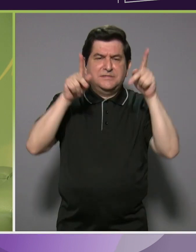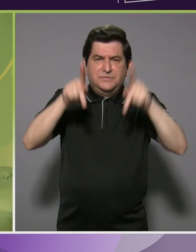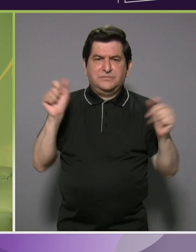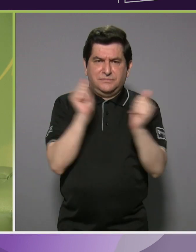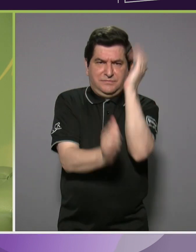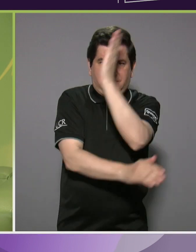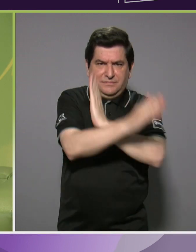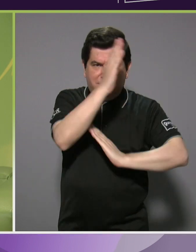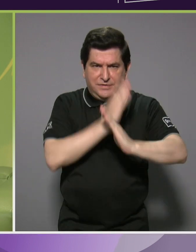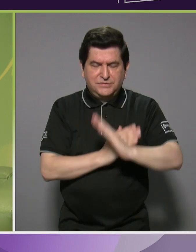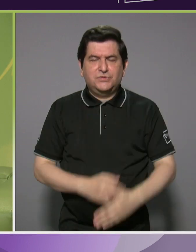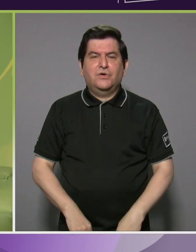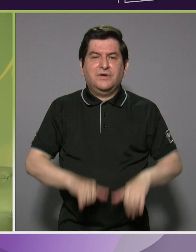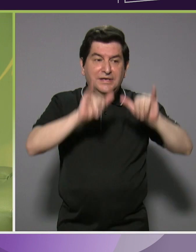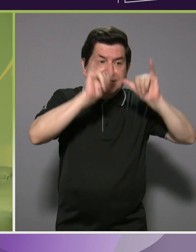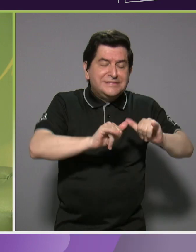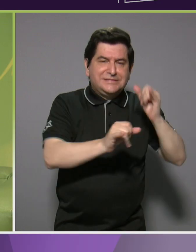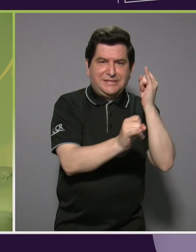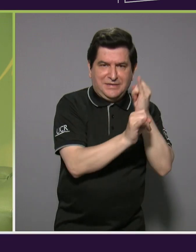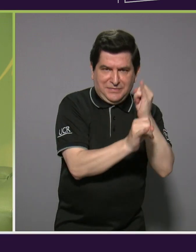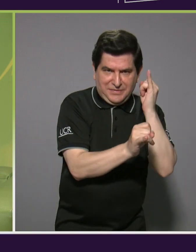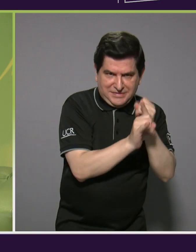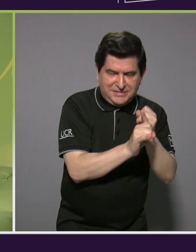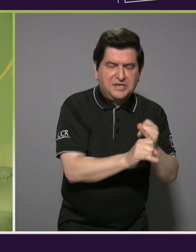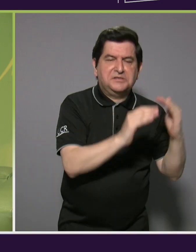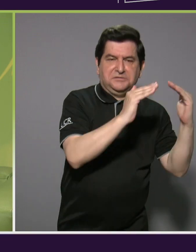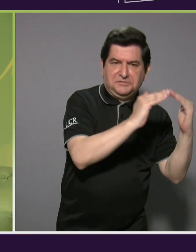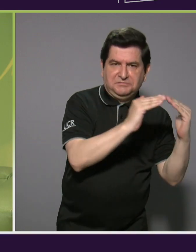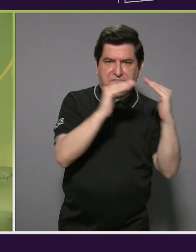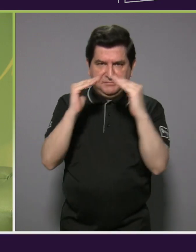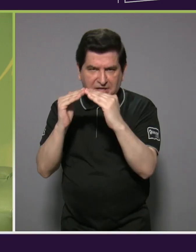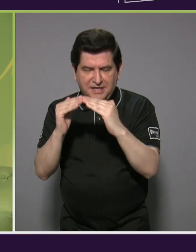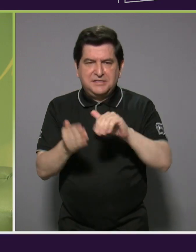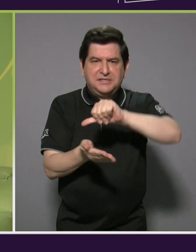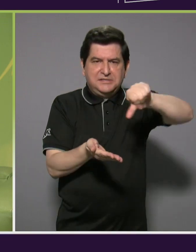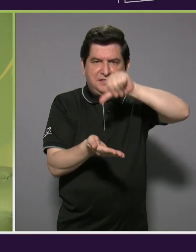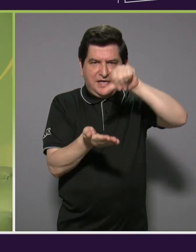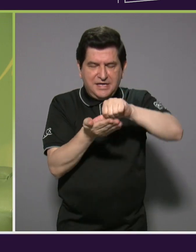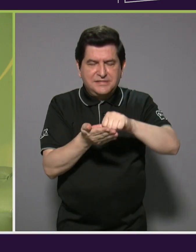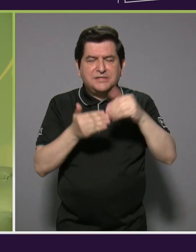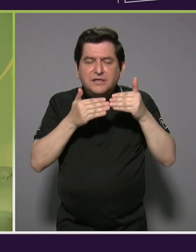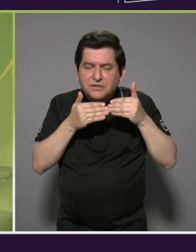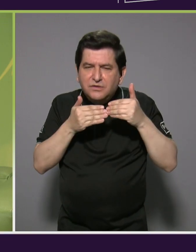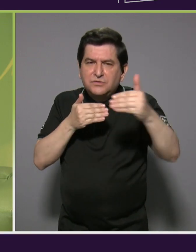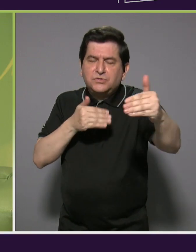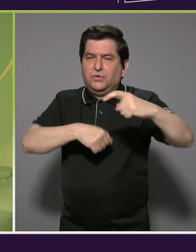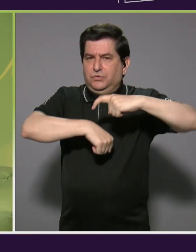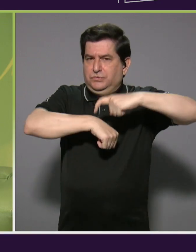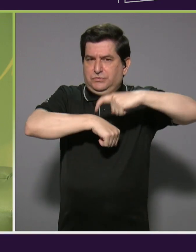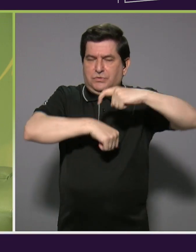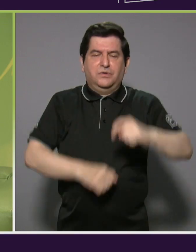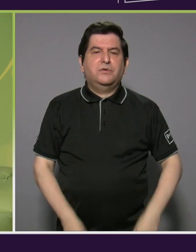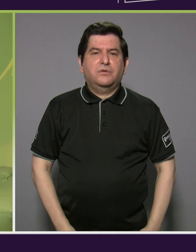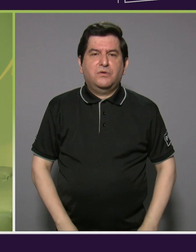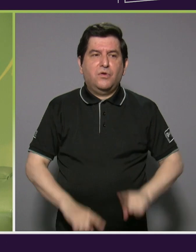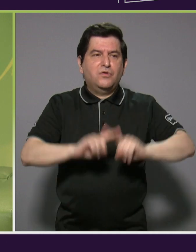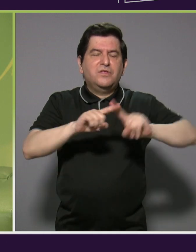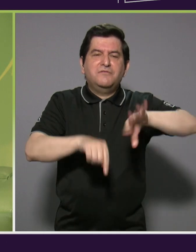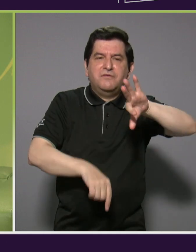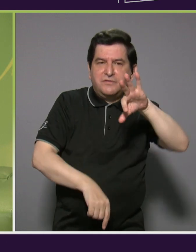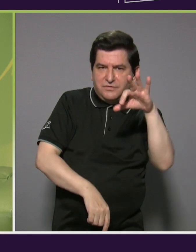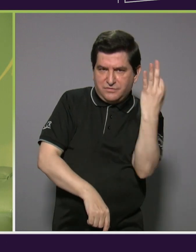discapacidad institucionalizadas que viven en residencias, en centros de larga estancia, en algunas